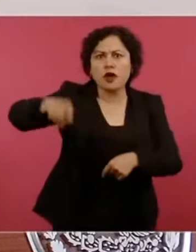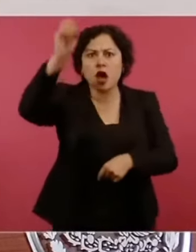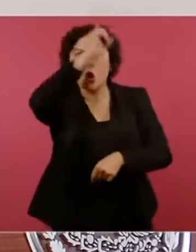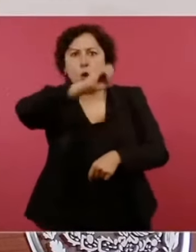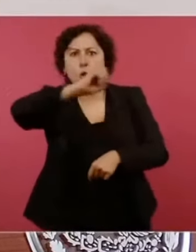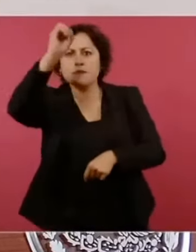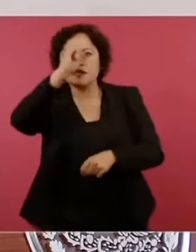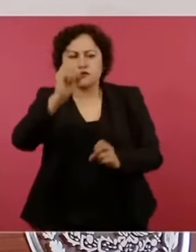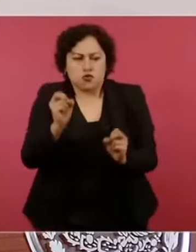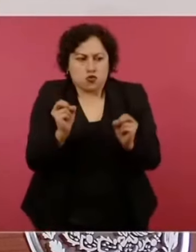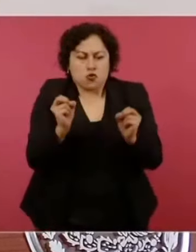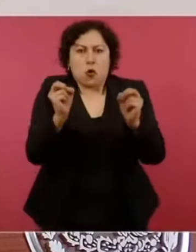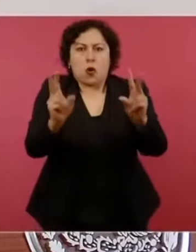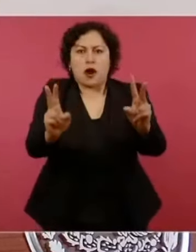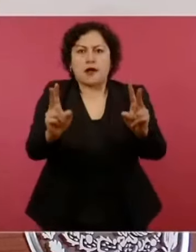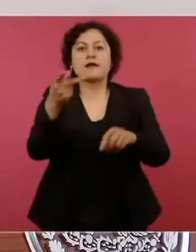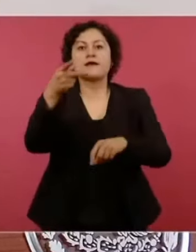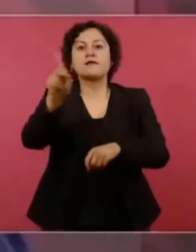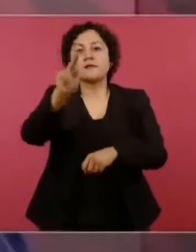No queremos eso.